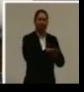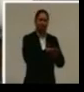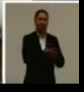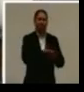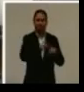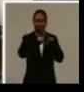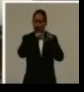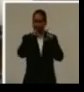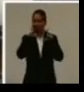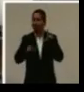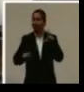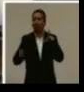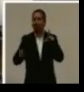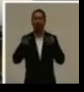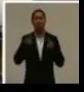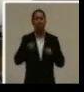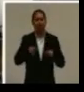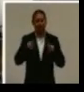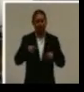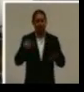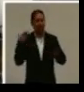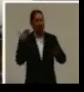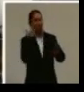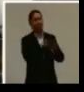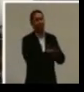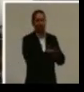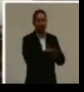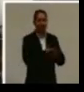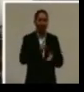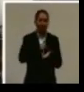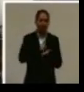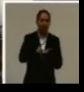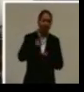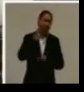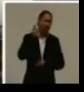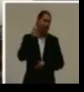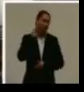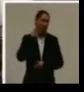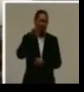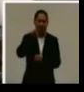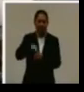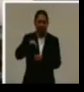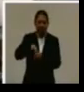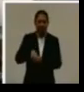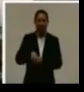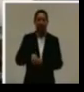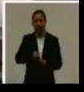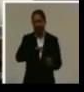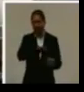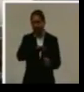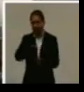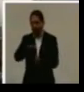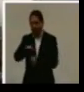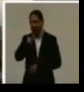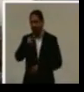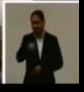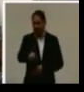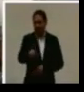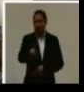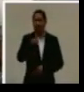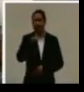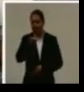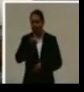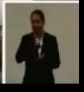registro nacional de personas que violentan los derechos políticos y electorales de las mujeres, pero así como el PRD se manifiesta a favor de